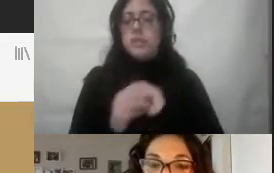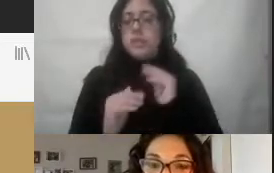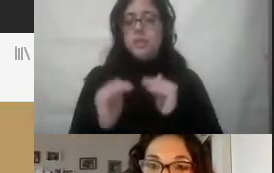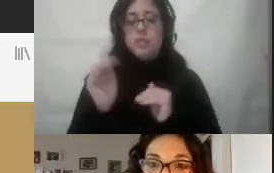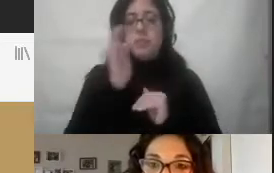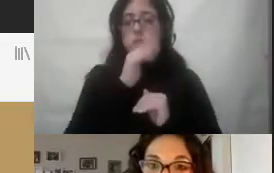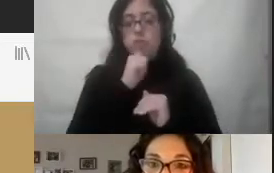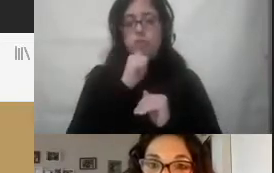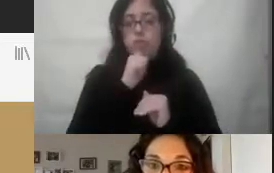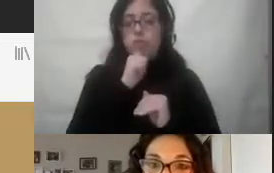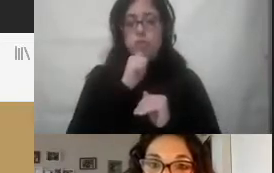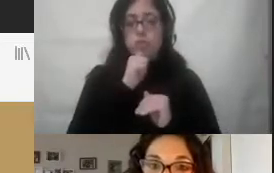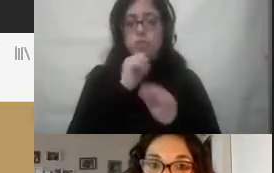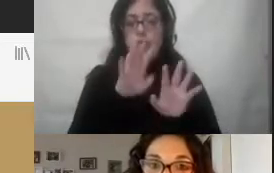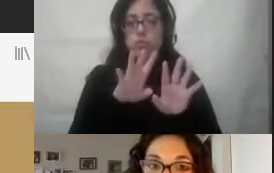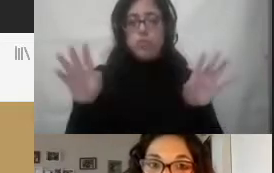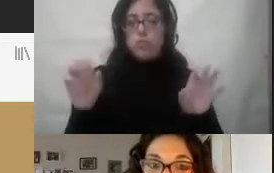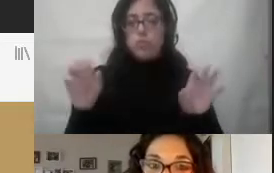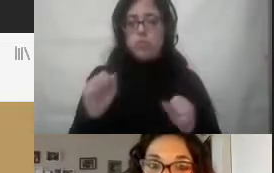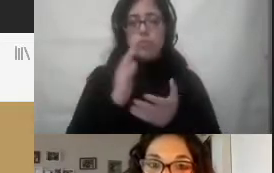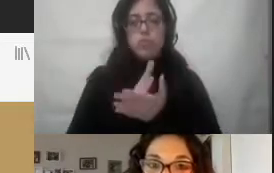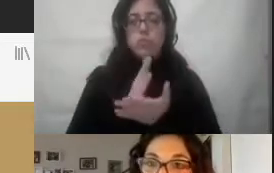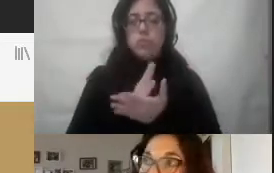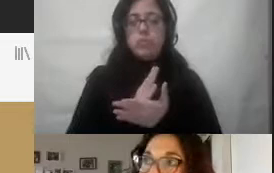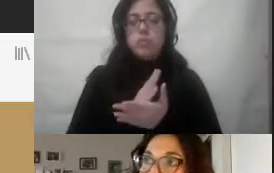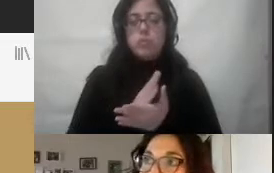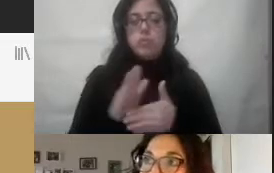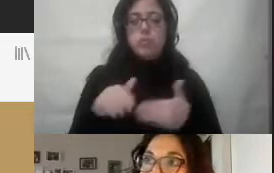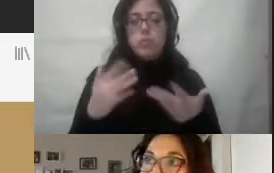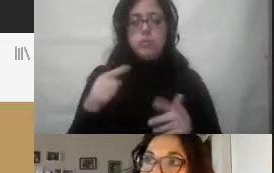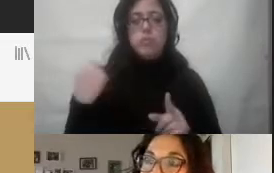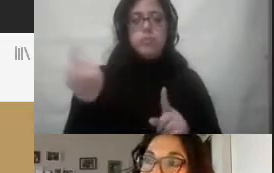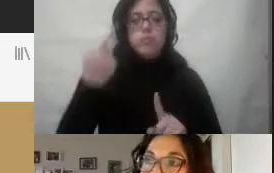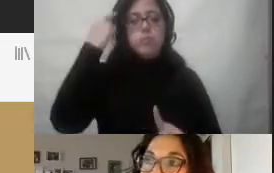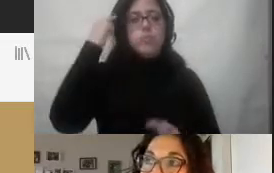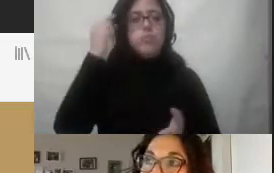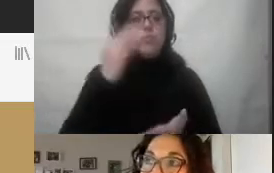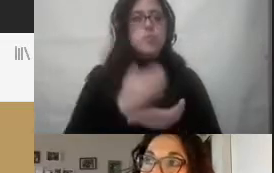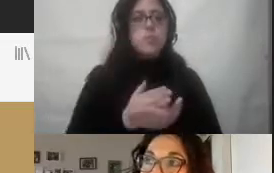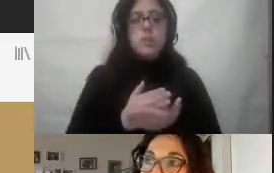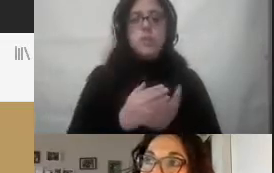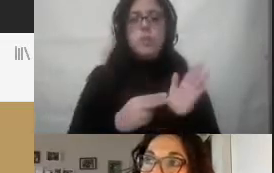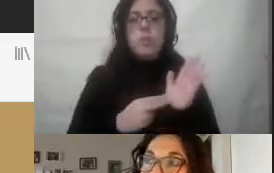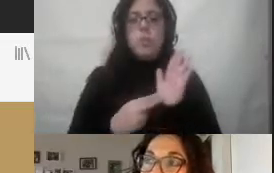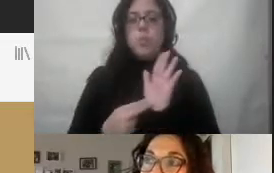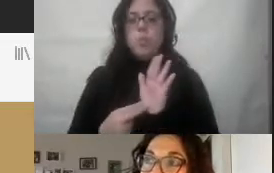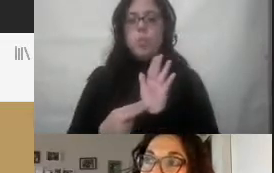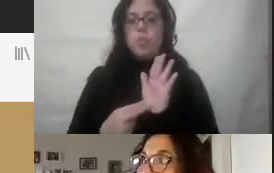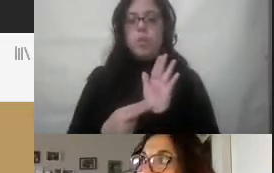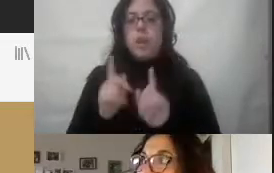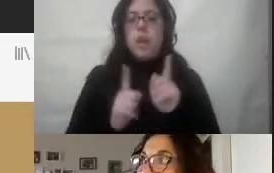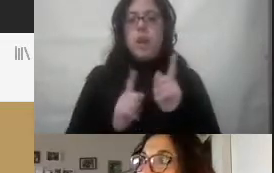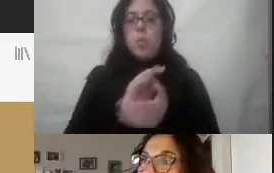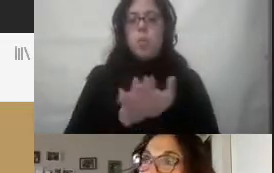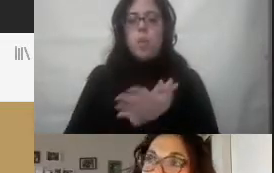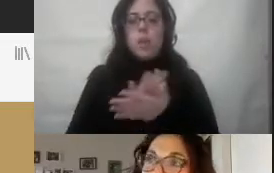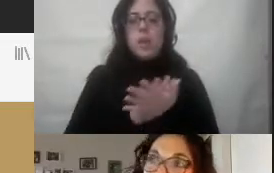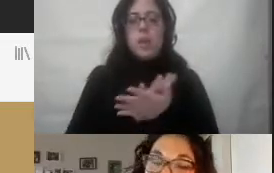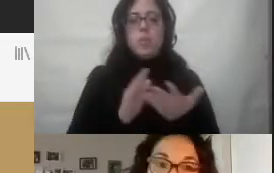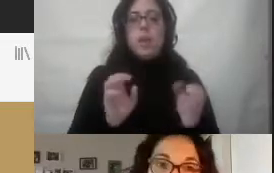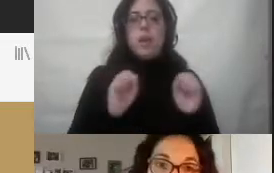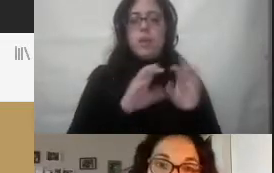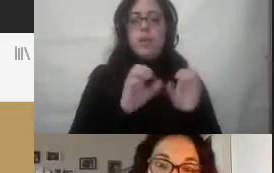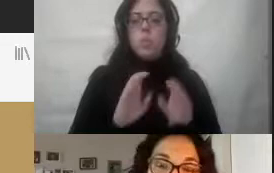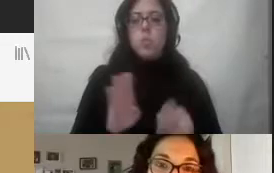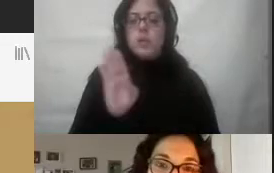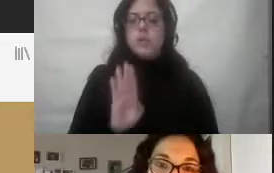sistema escolar. Entonces, por eso decidimos en este momento mostrar ejemplos de educación básica,